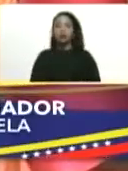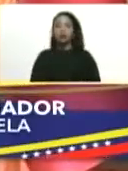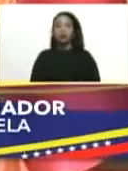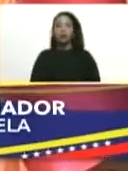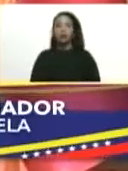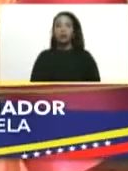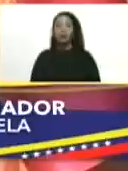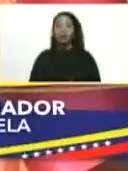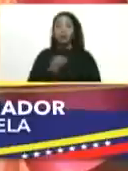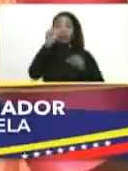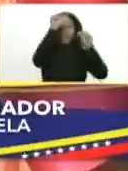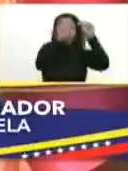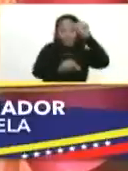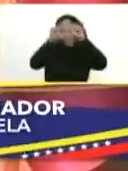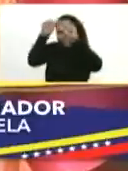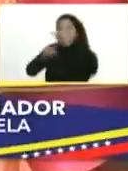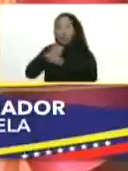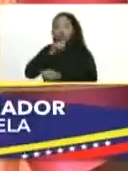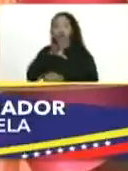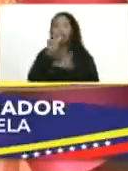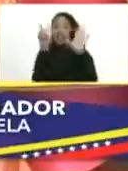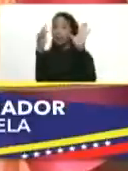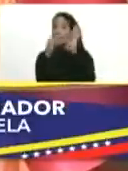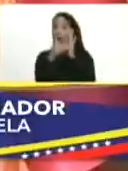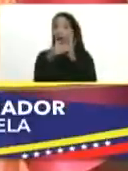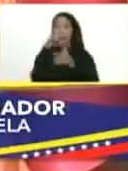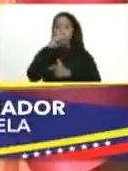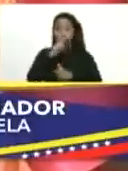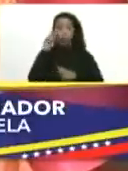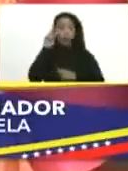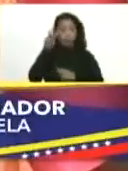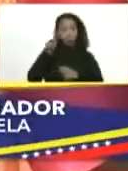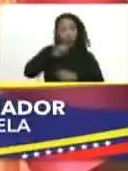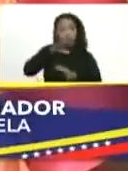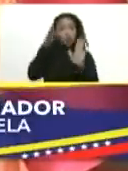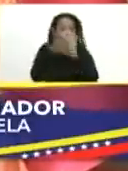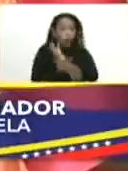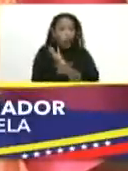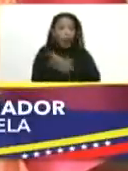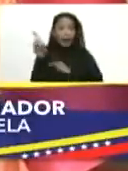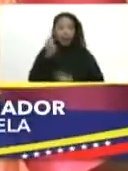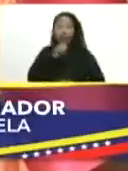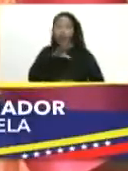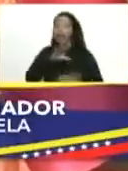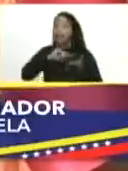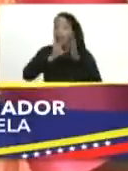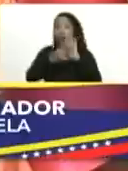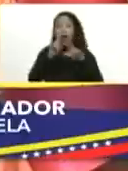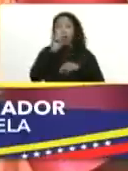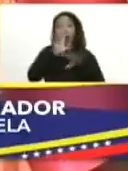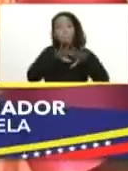Si revisamos la historia de la humanidad en 7.000 años, es la historia de un imperio